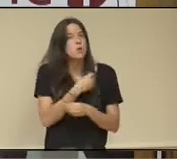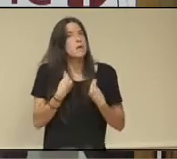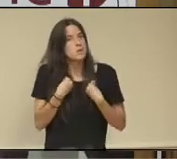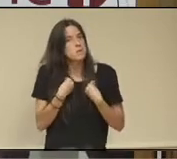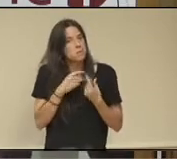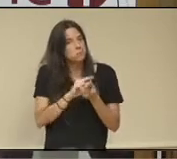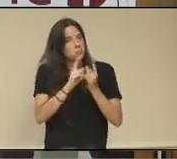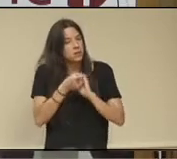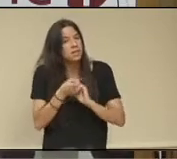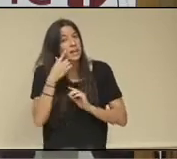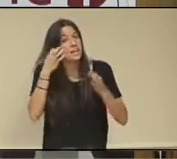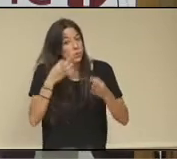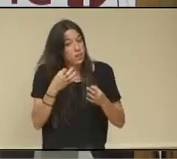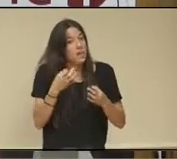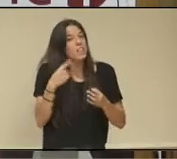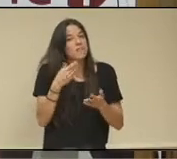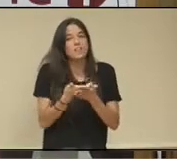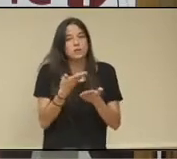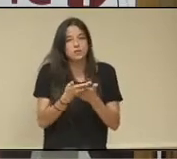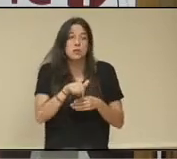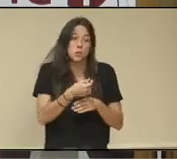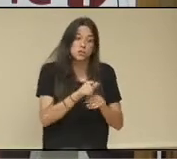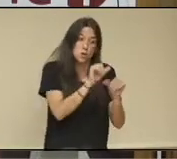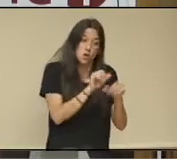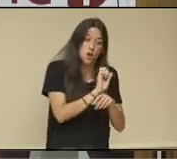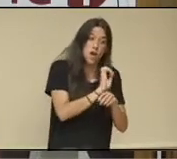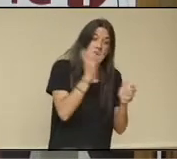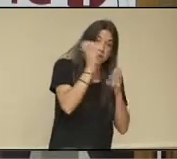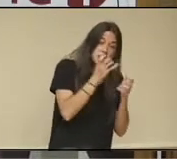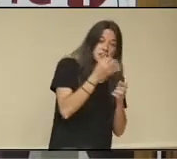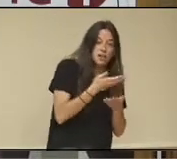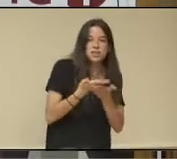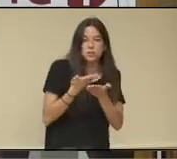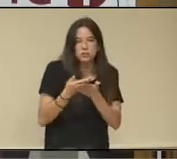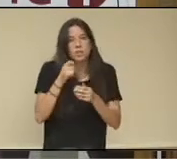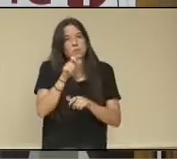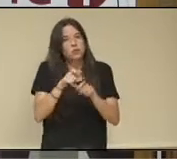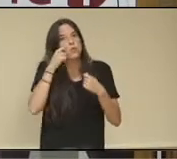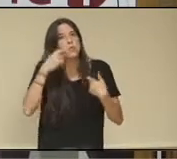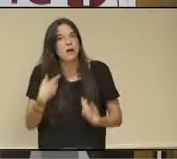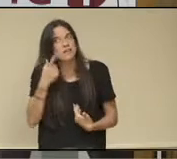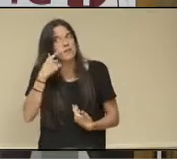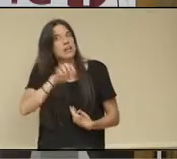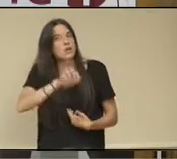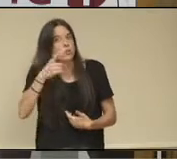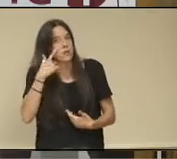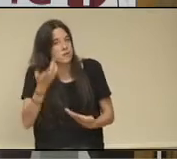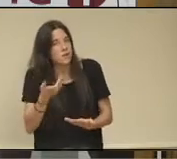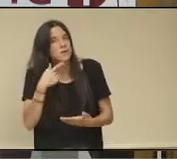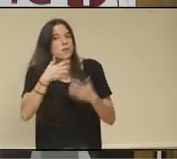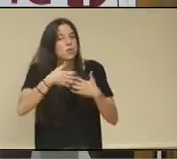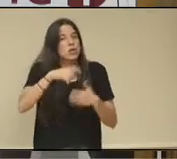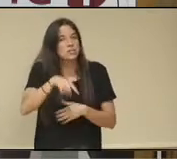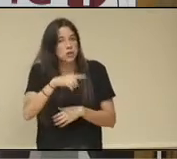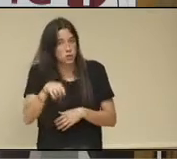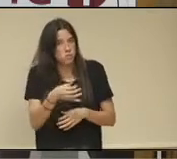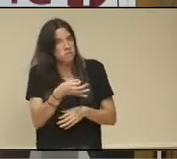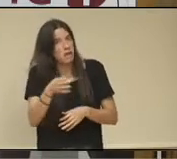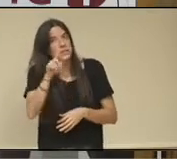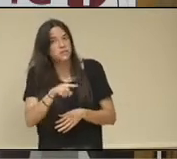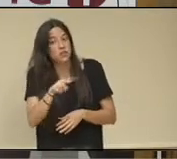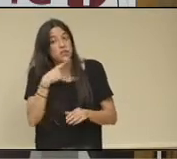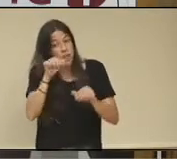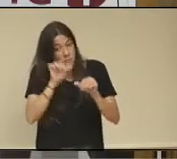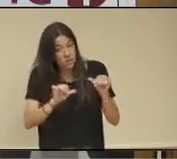teníamos que demostrar después de modelos animales en distintos laboratorios, en humanos en Europa. que era lo más importante. Y de ahí se